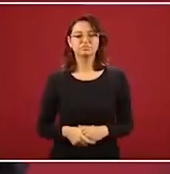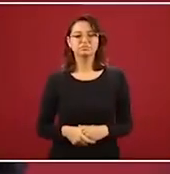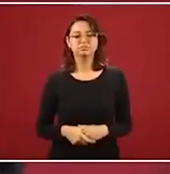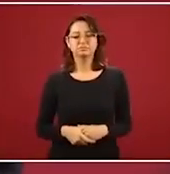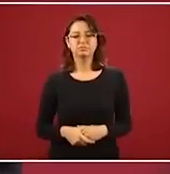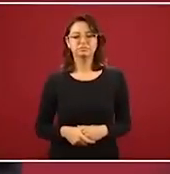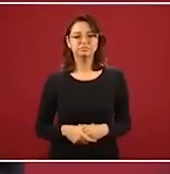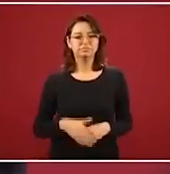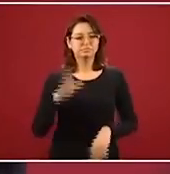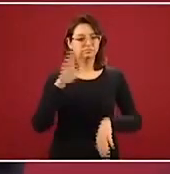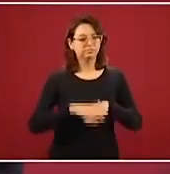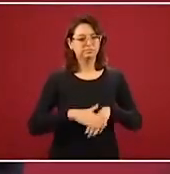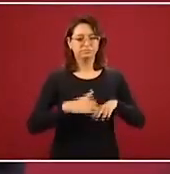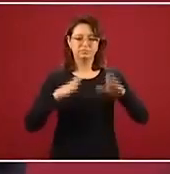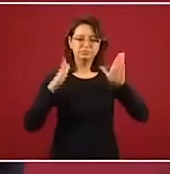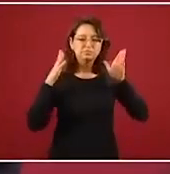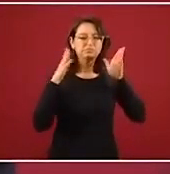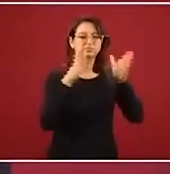predominó